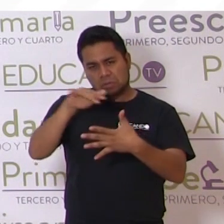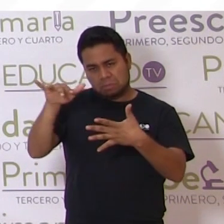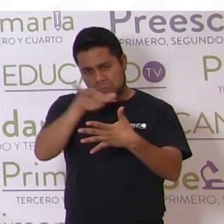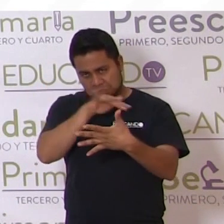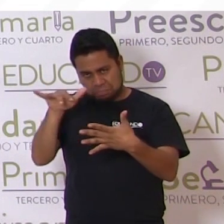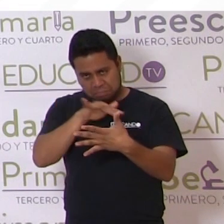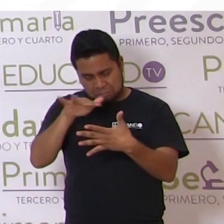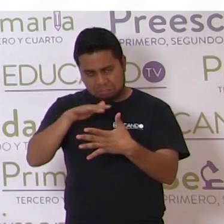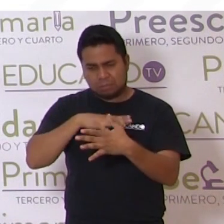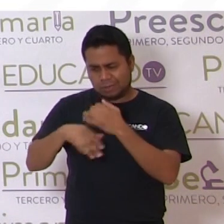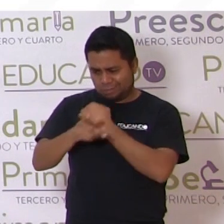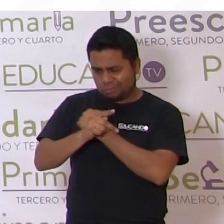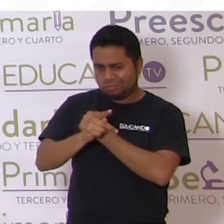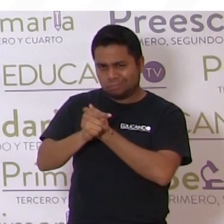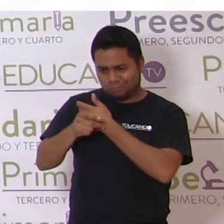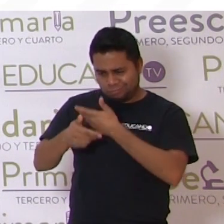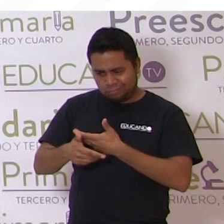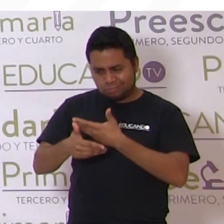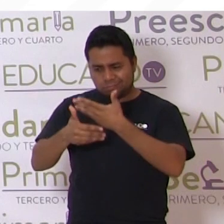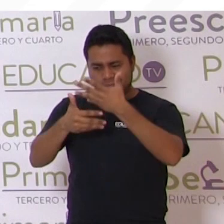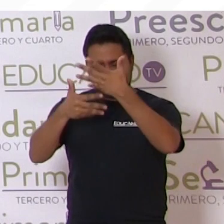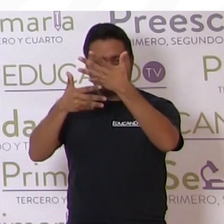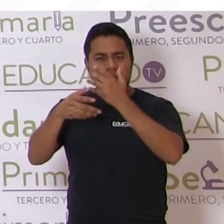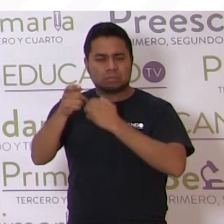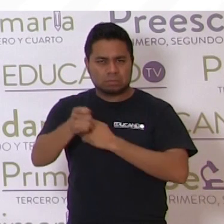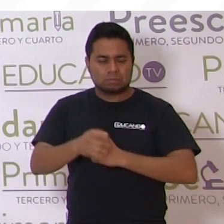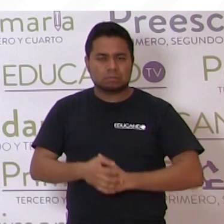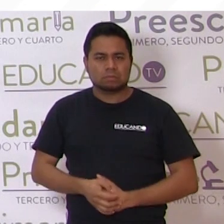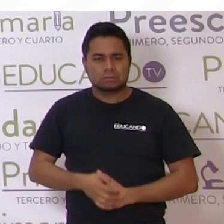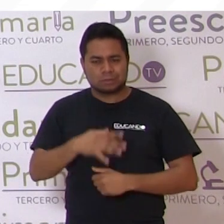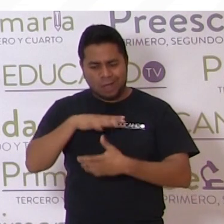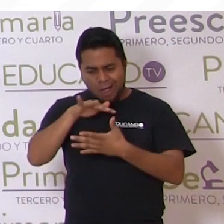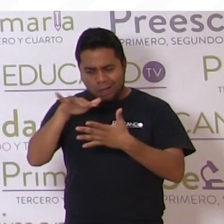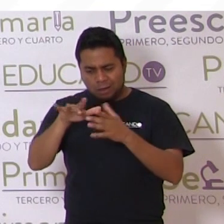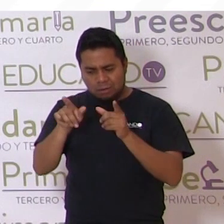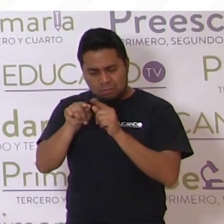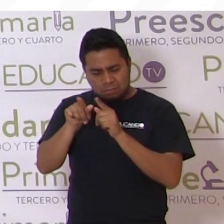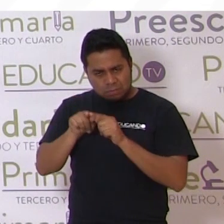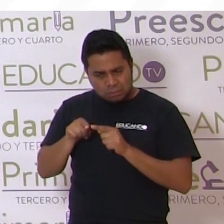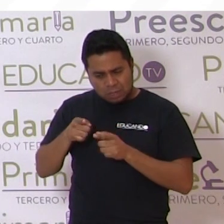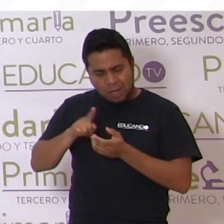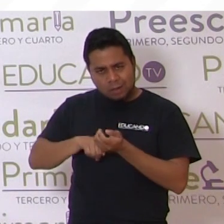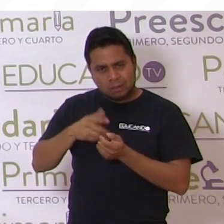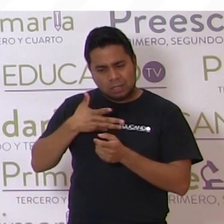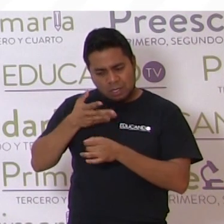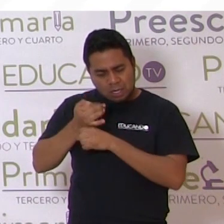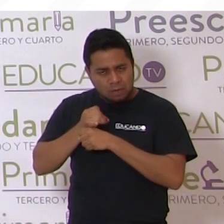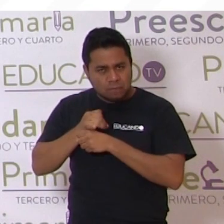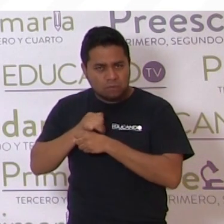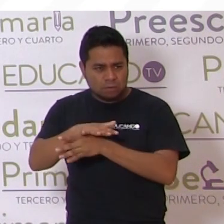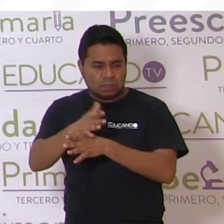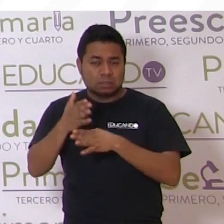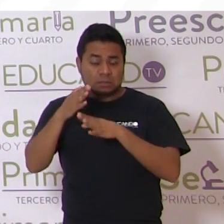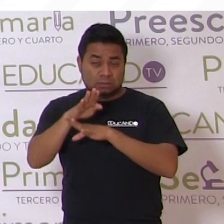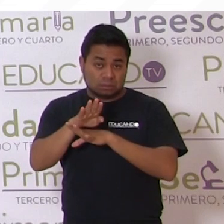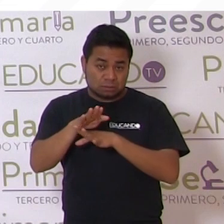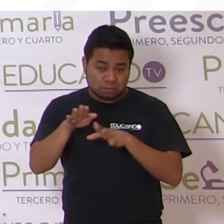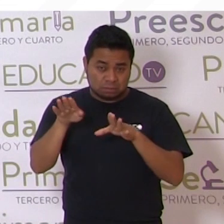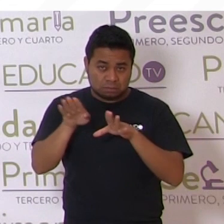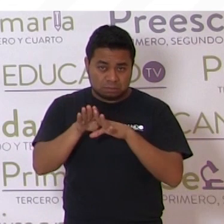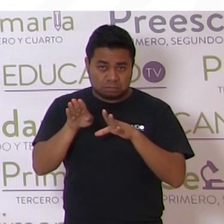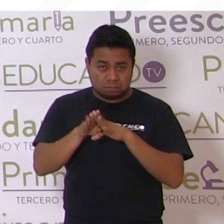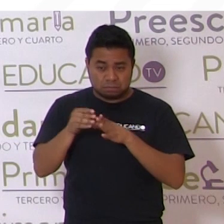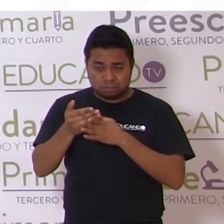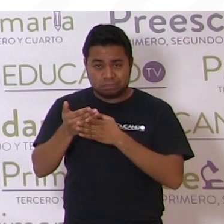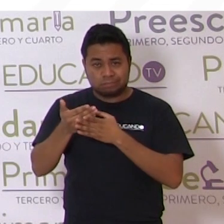está apareciendo en la pantalla. Es un texto breve que contiene la información sobre cómo se lleva a